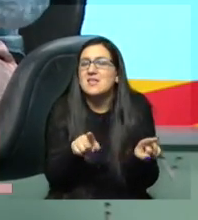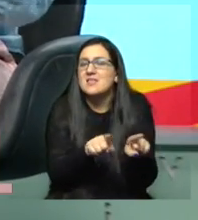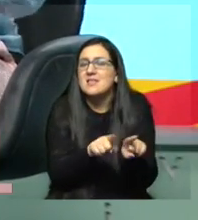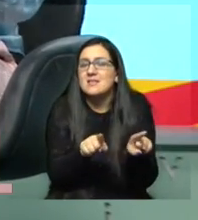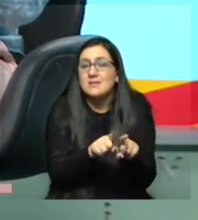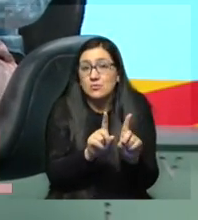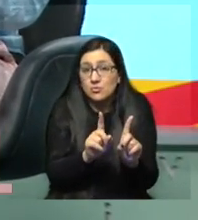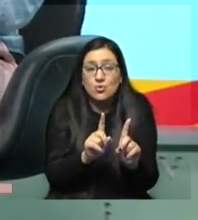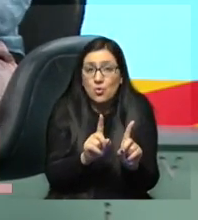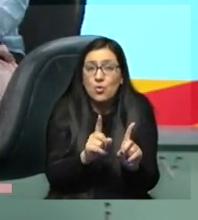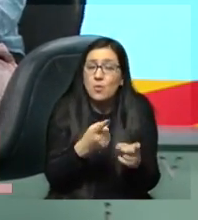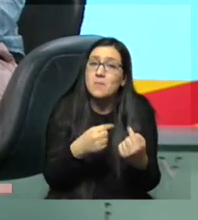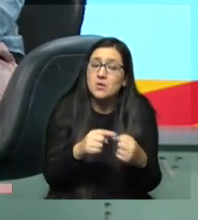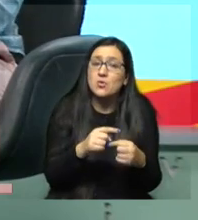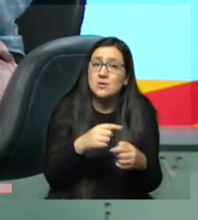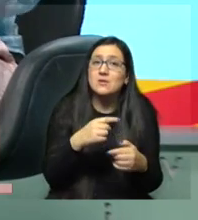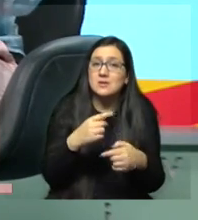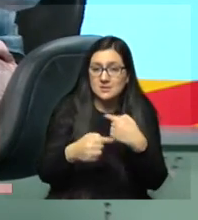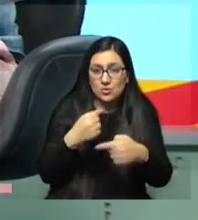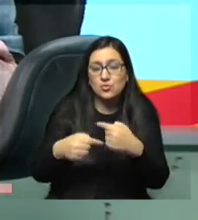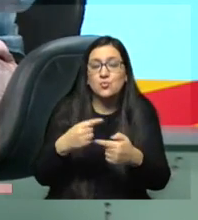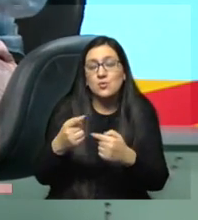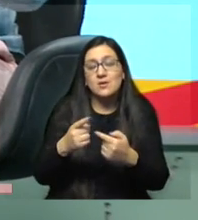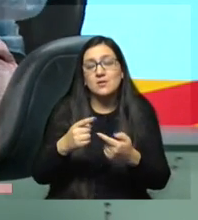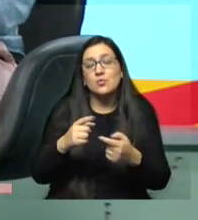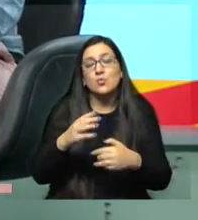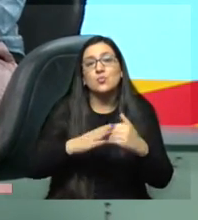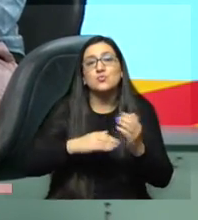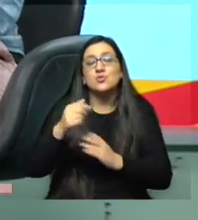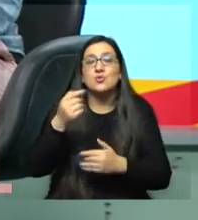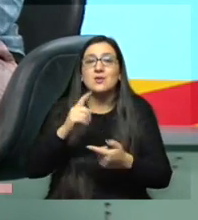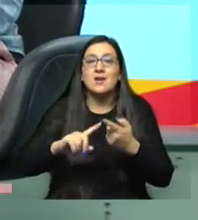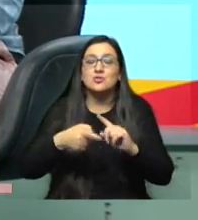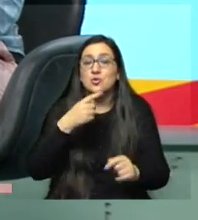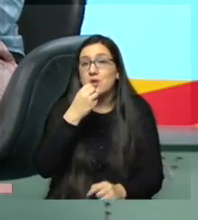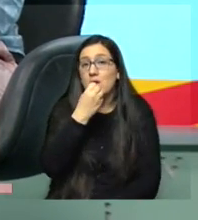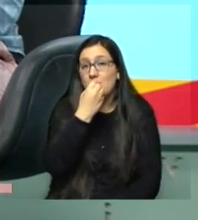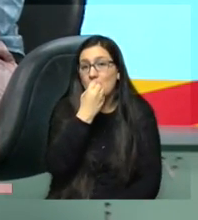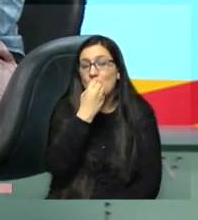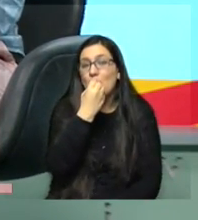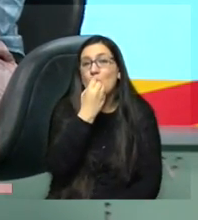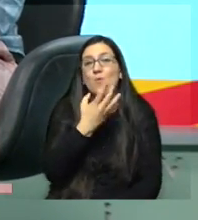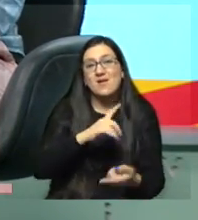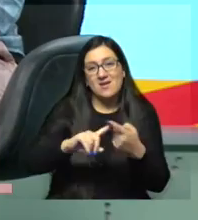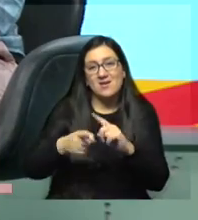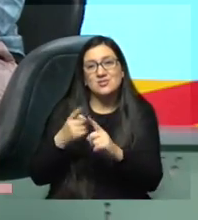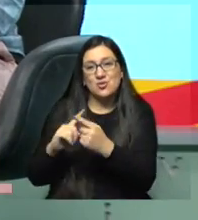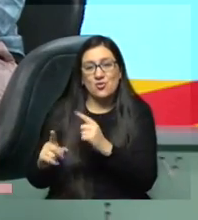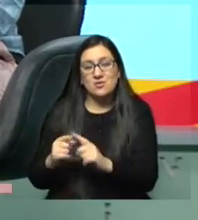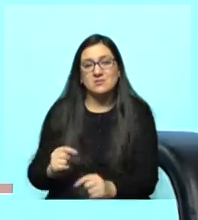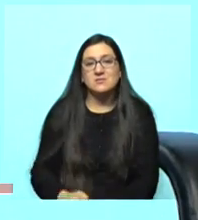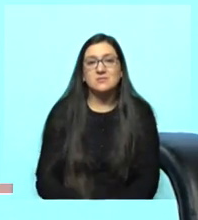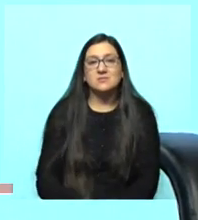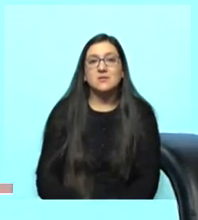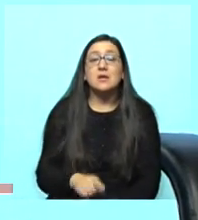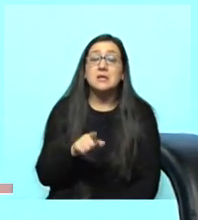vayan construyendo relaciones de buen trato y que, bueno, que esto sea un ejemplo, pero para que cada institución lo pueda tomar como... Claro. Que tomen la